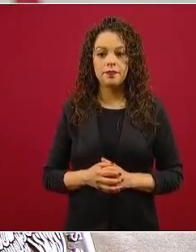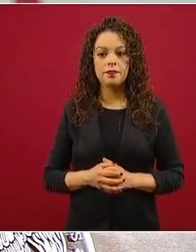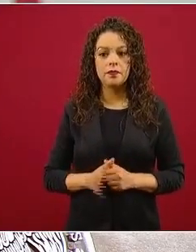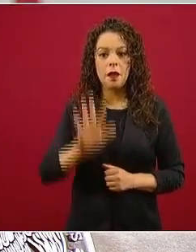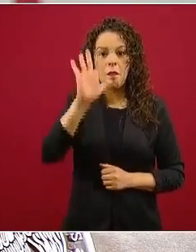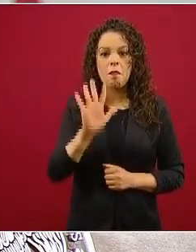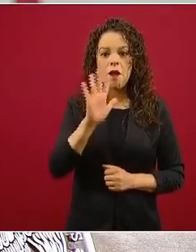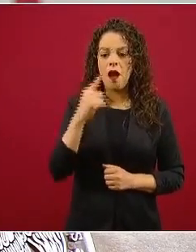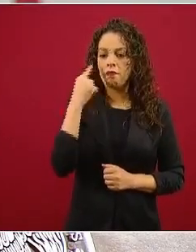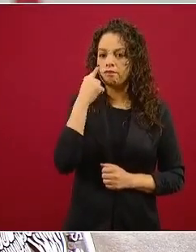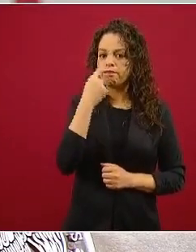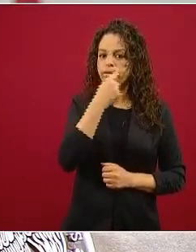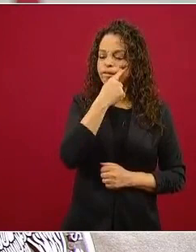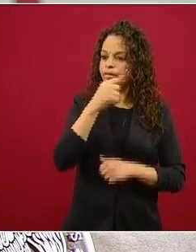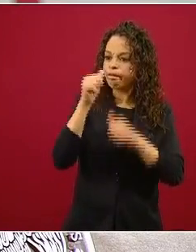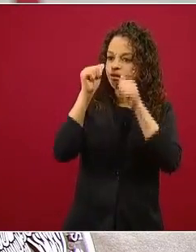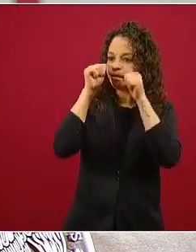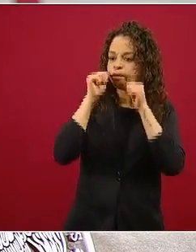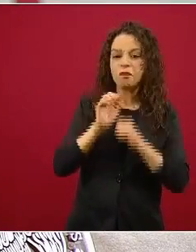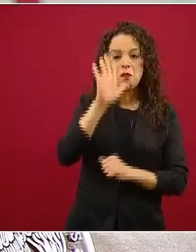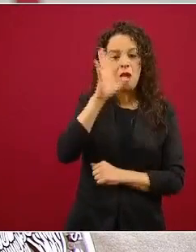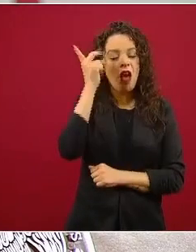tapar estas